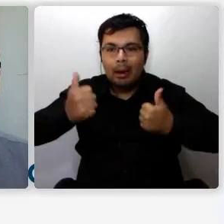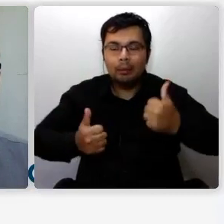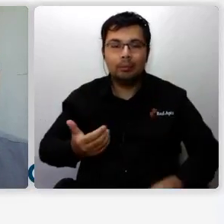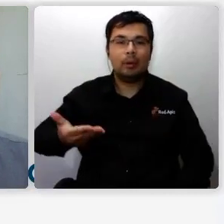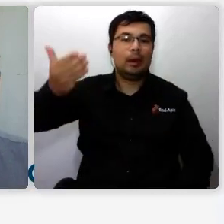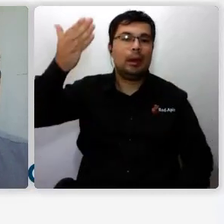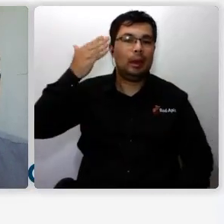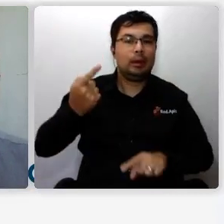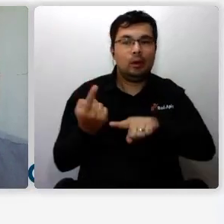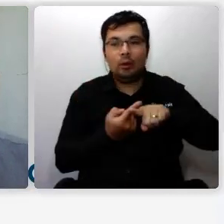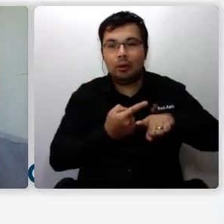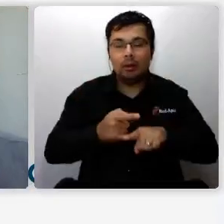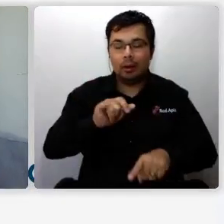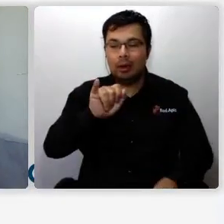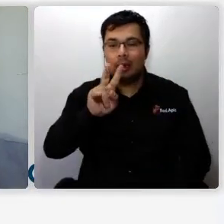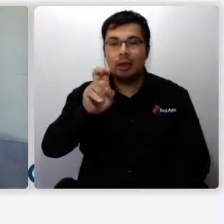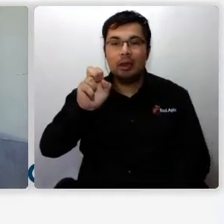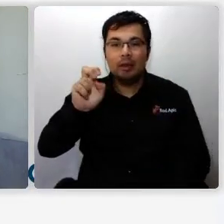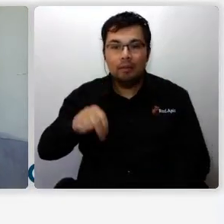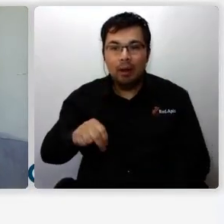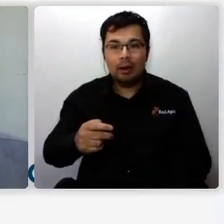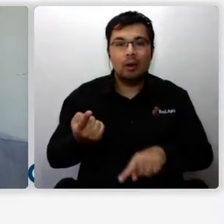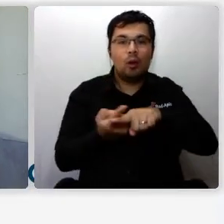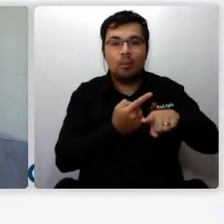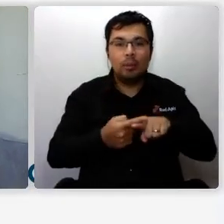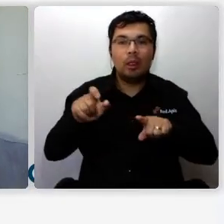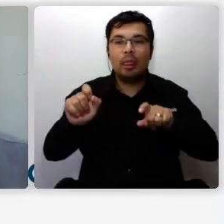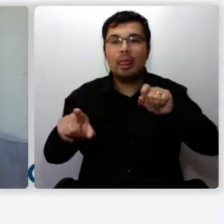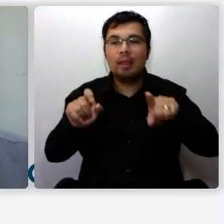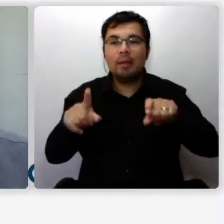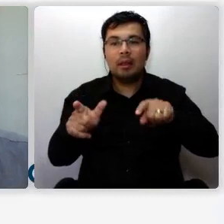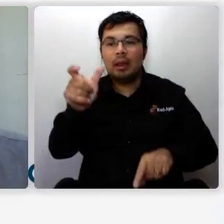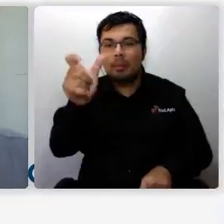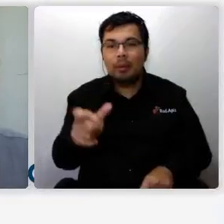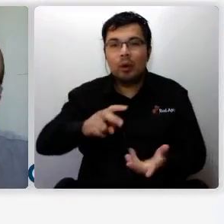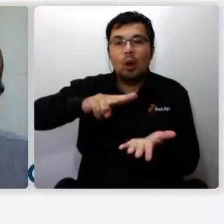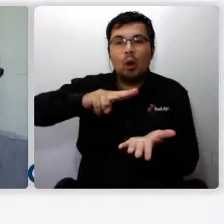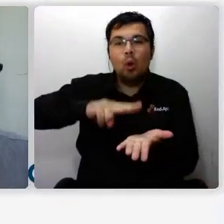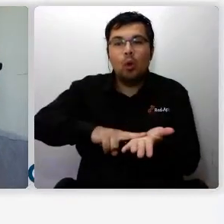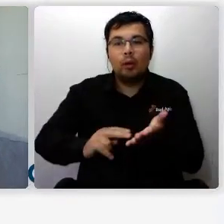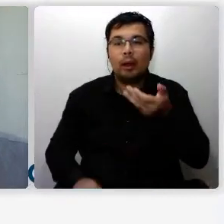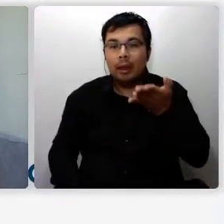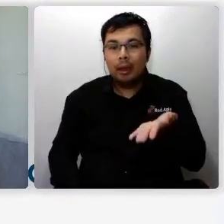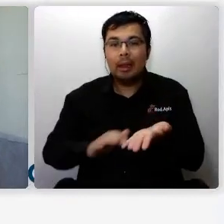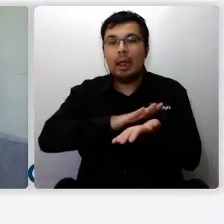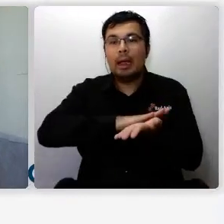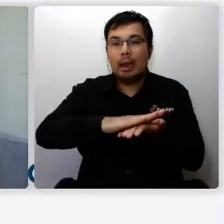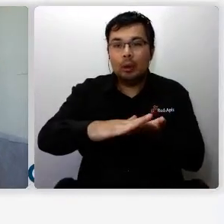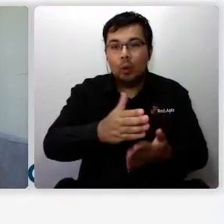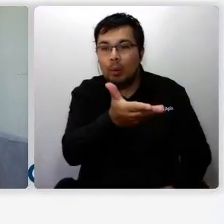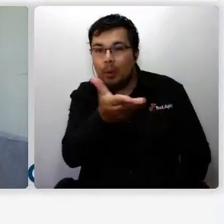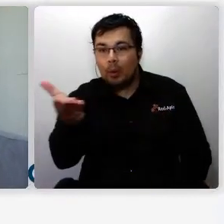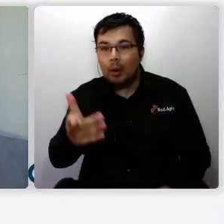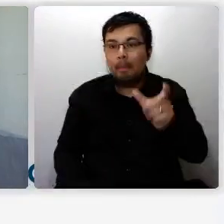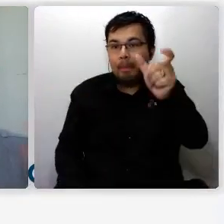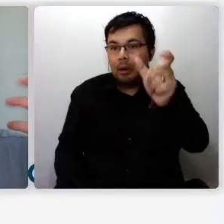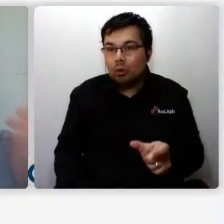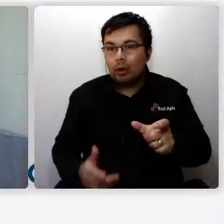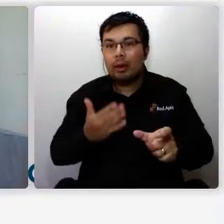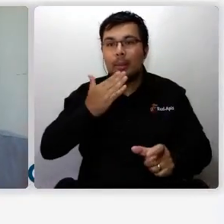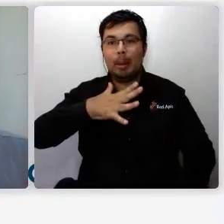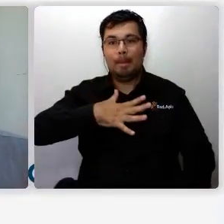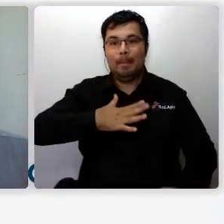Río hablando de la Defensoría del Contribuyente, esta atención tributaria especializada, gratuita para nuestras MIPYMES y personas. Muchos